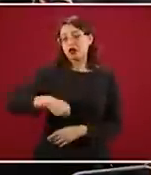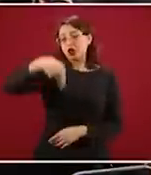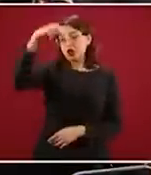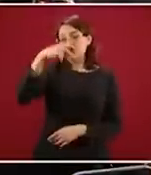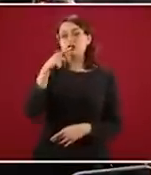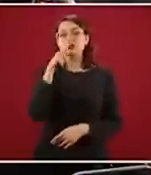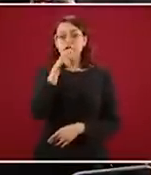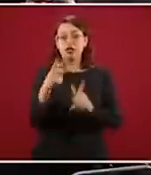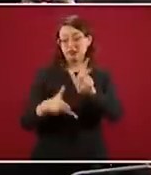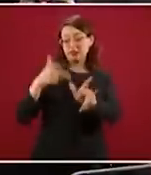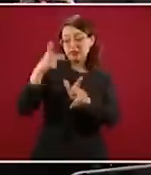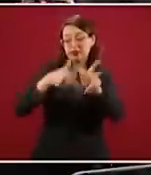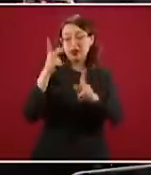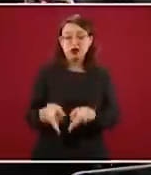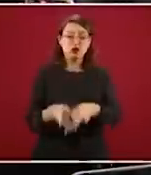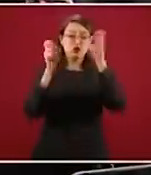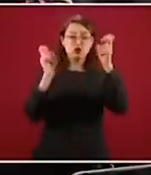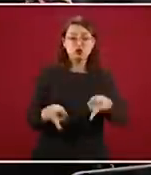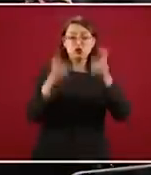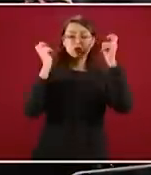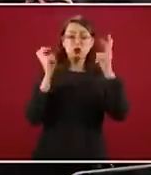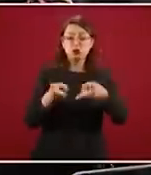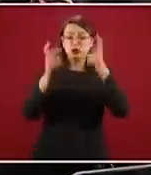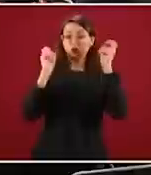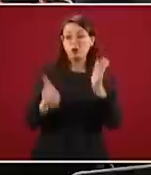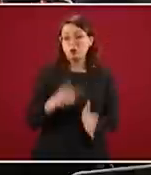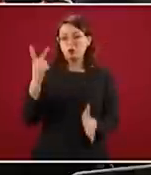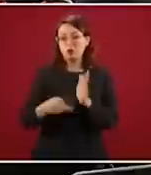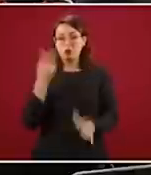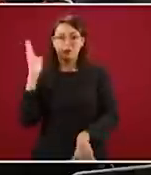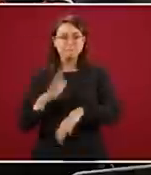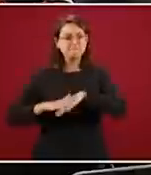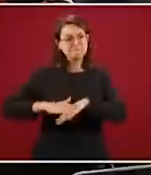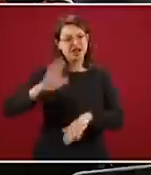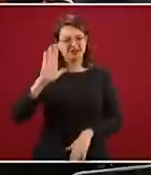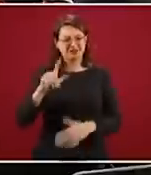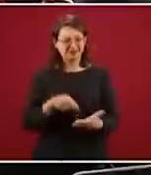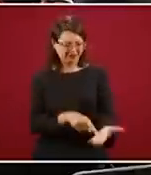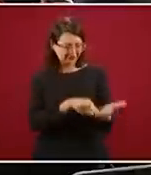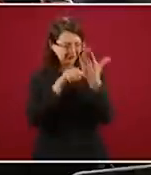del país, lo cual no tiene ninguna base